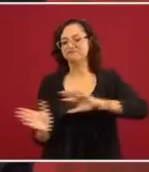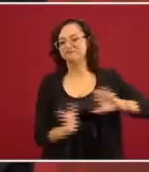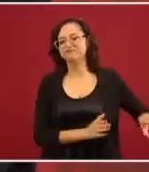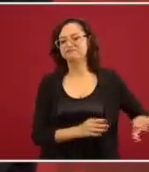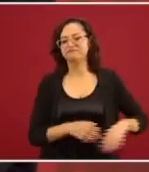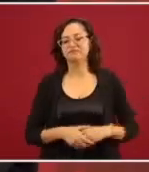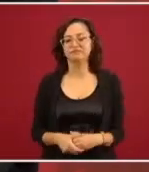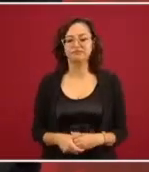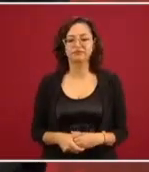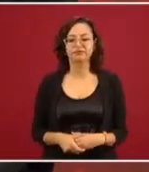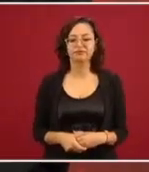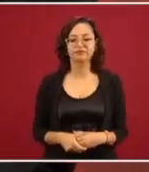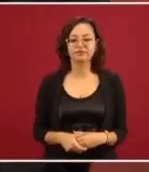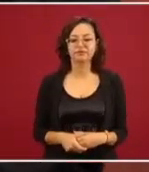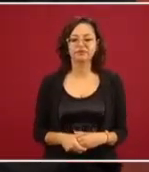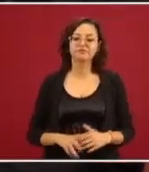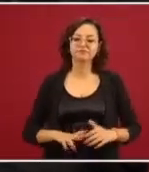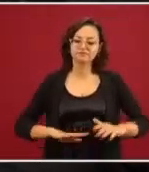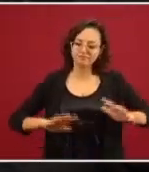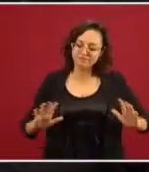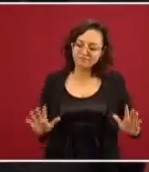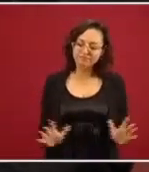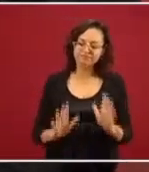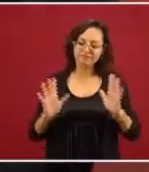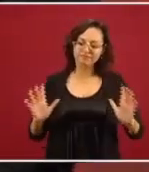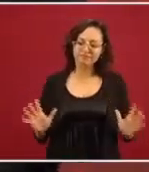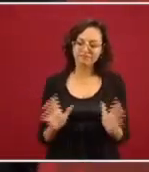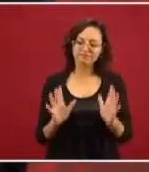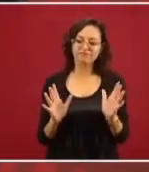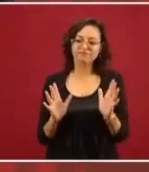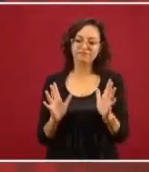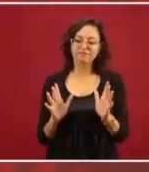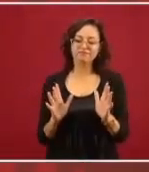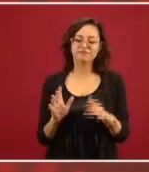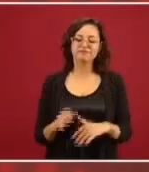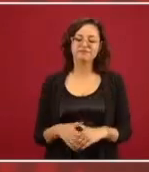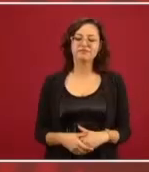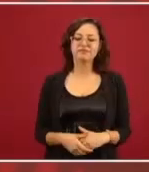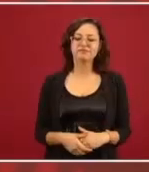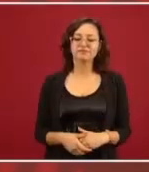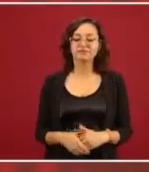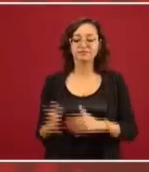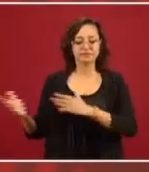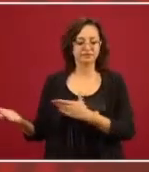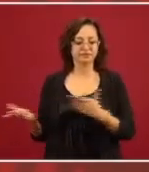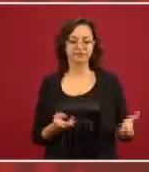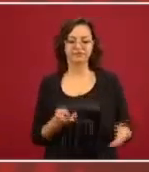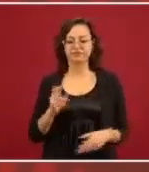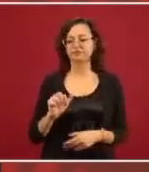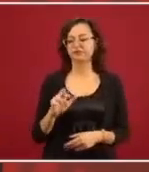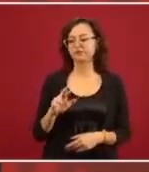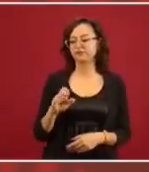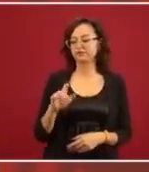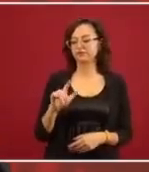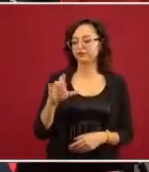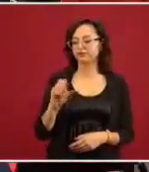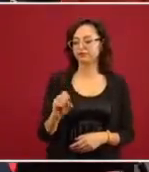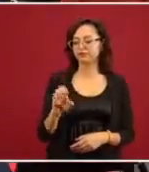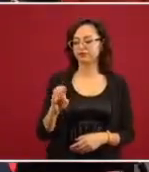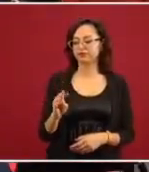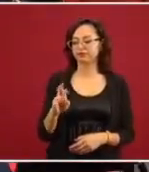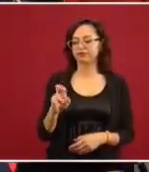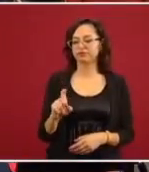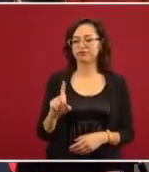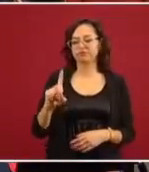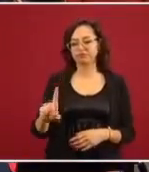Entonces, ánimo, y vamos a dejar que Marcelo Ebrard nos informe cómo vamos en el